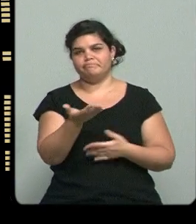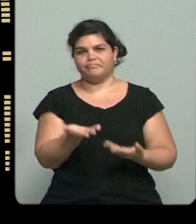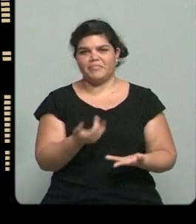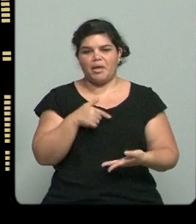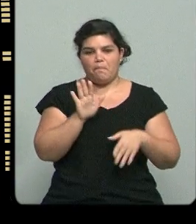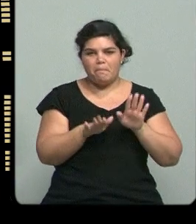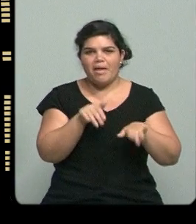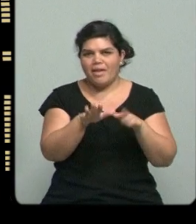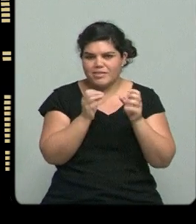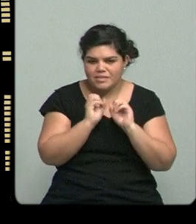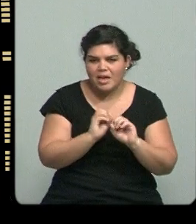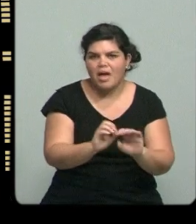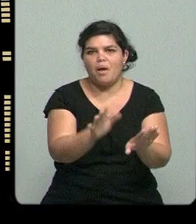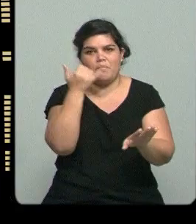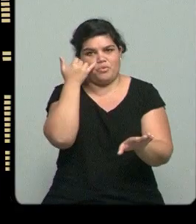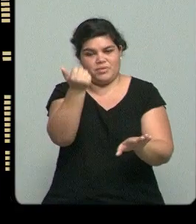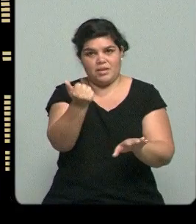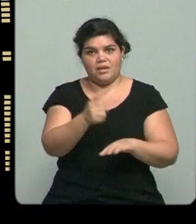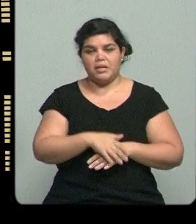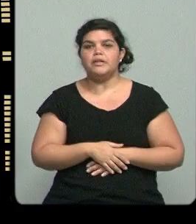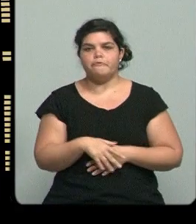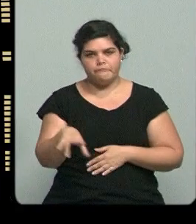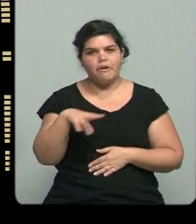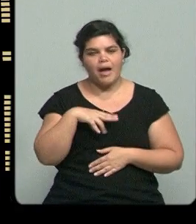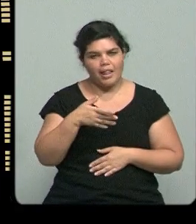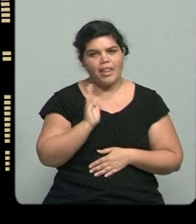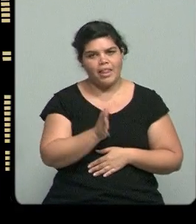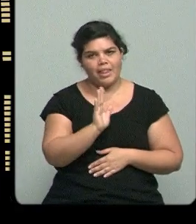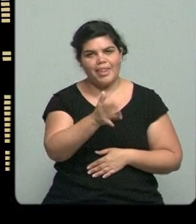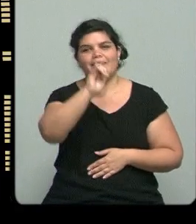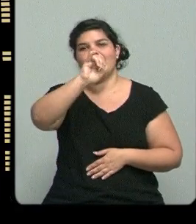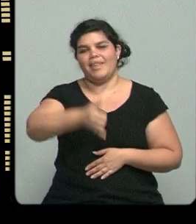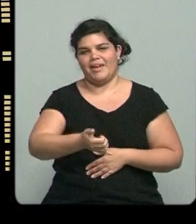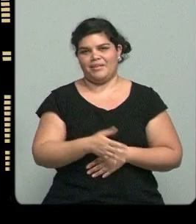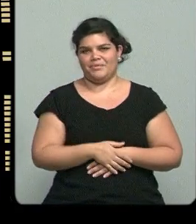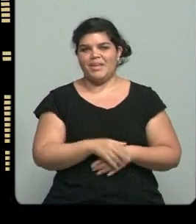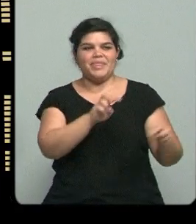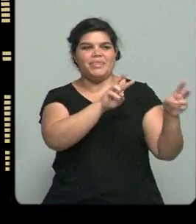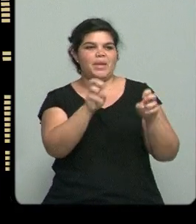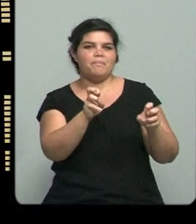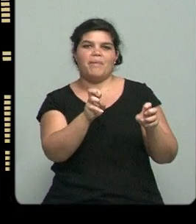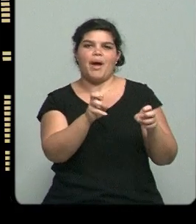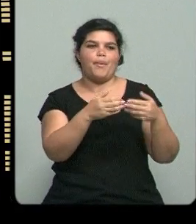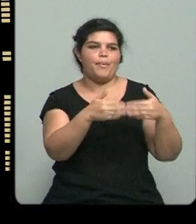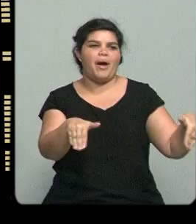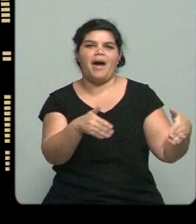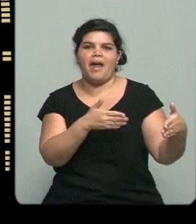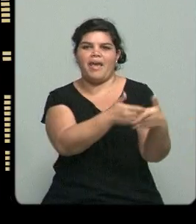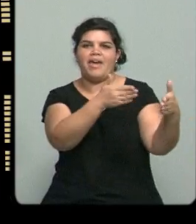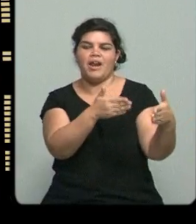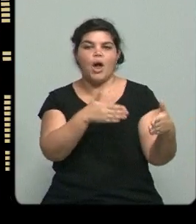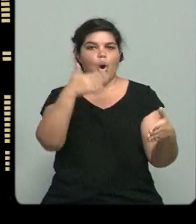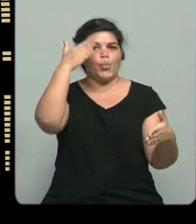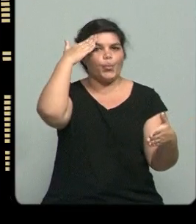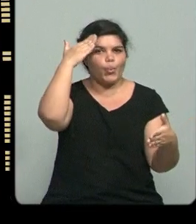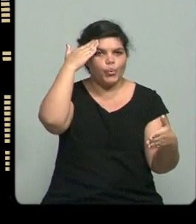que falta trabajar muchísimo, porque bueno, las barreras, sobre todo aquellas barreras culturales en